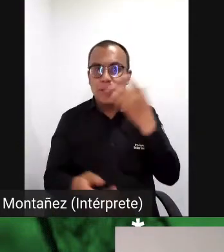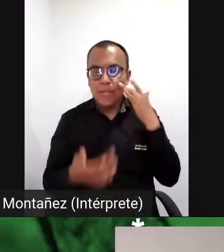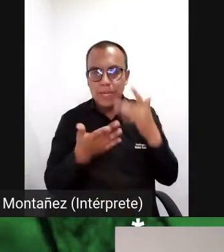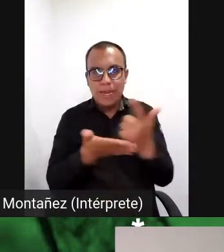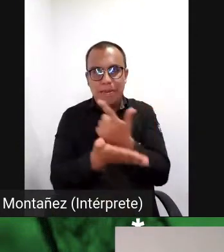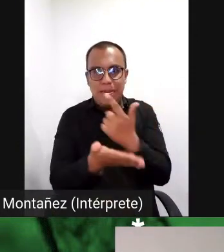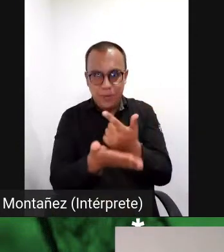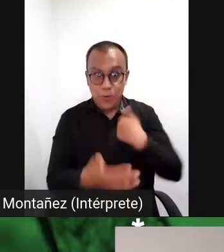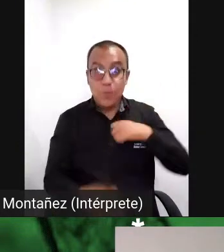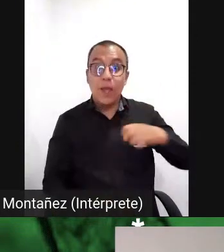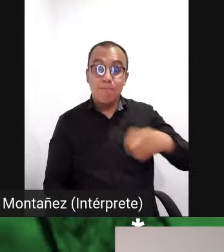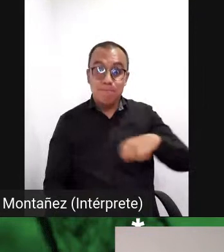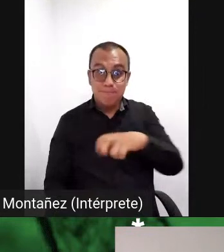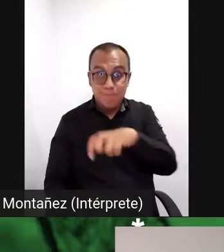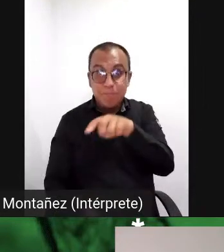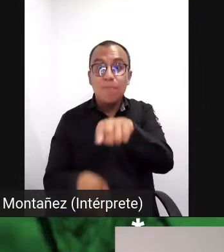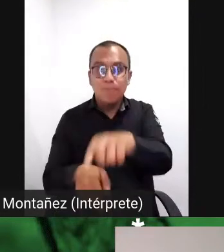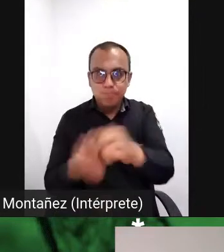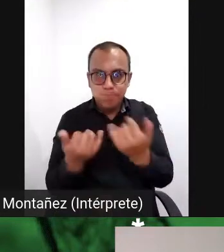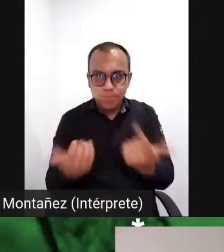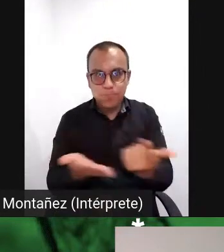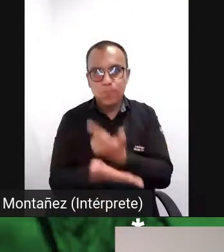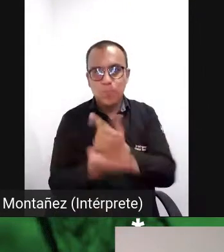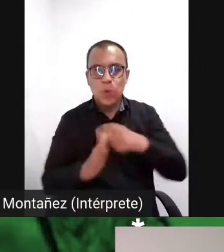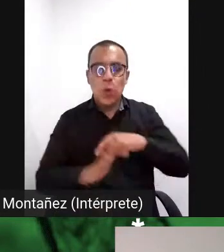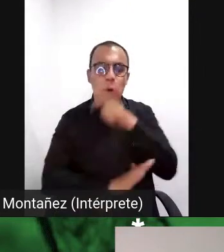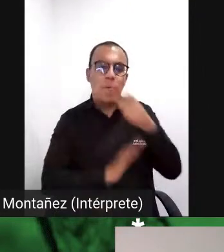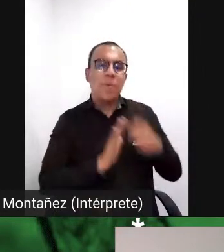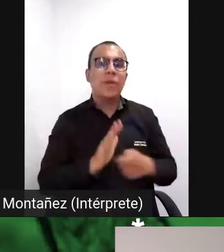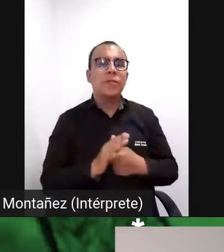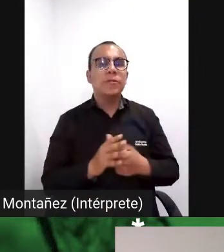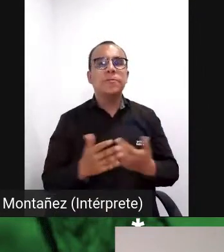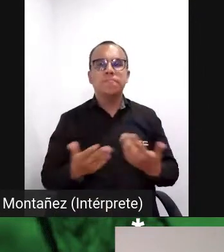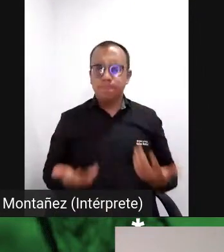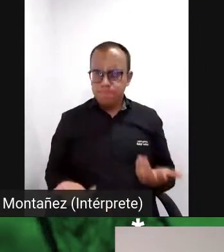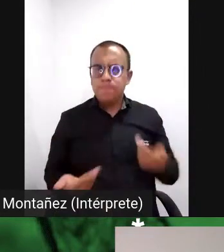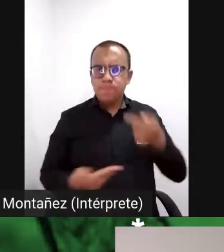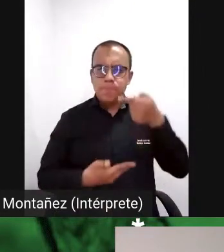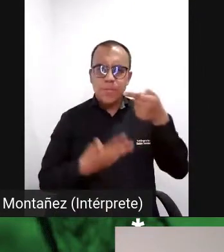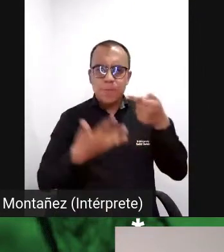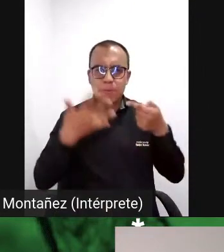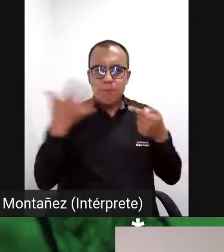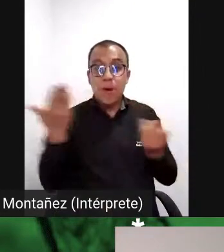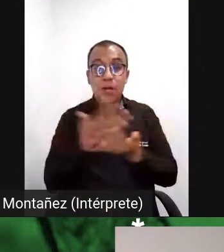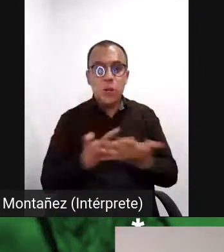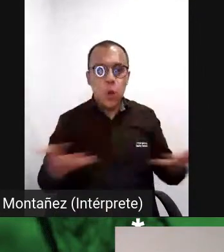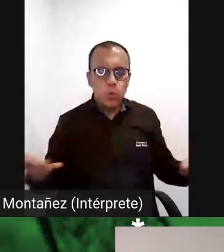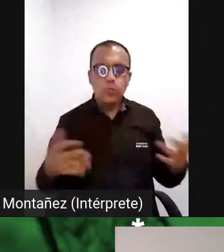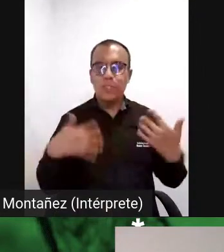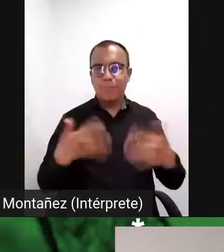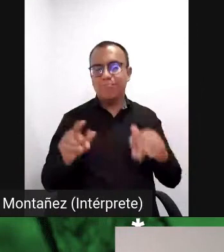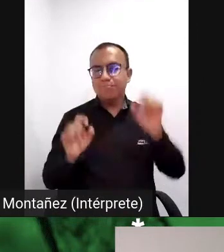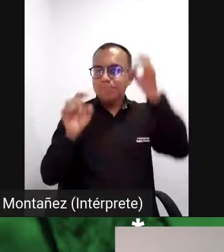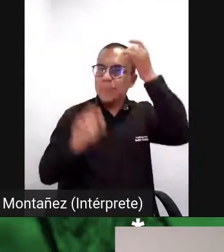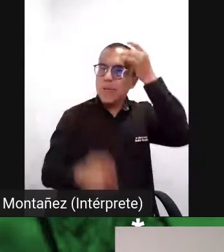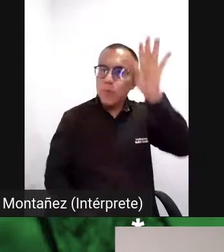son pues inofensivas. Y esa es como una de las grandes enseñanzas, tal vez, ¿no?